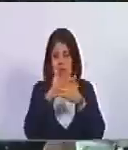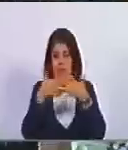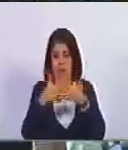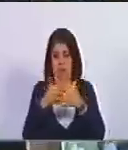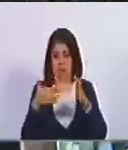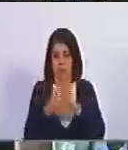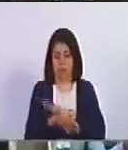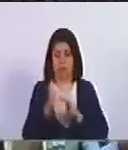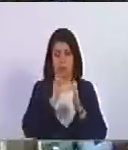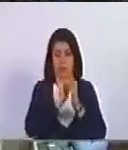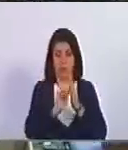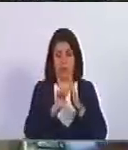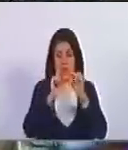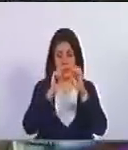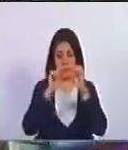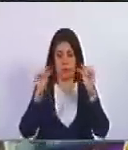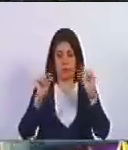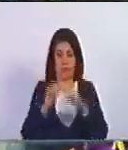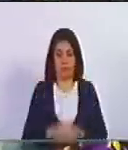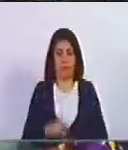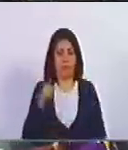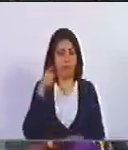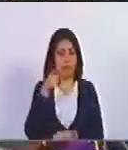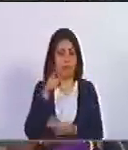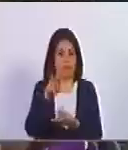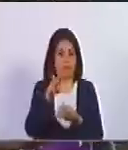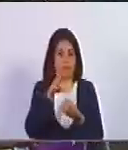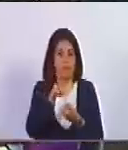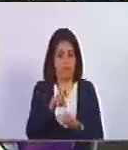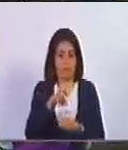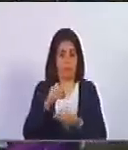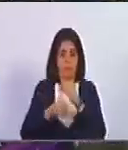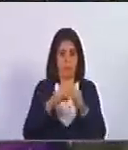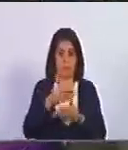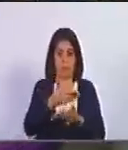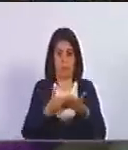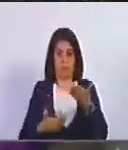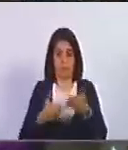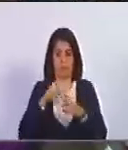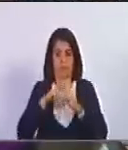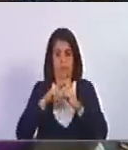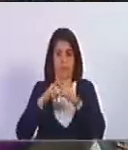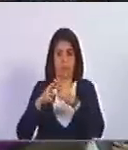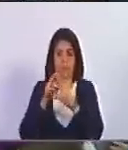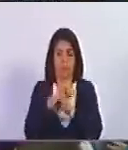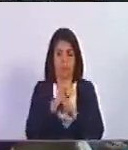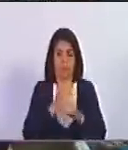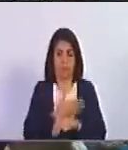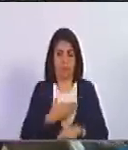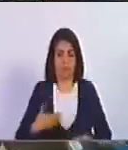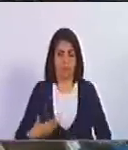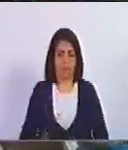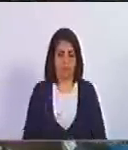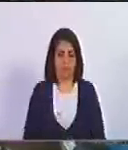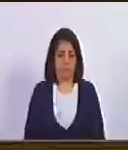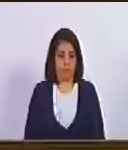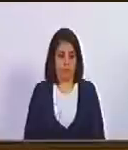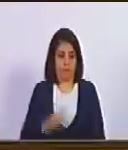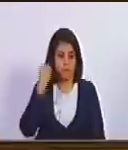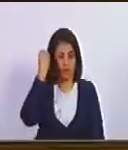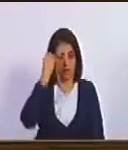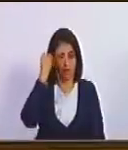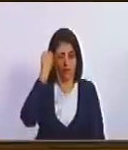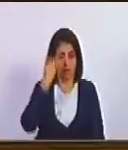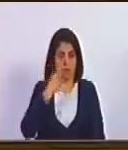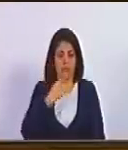en los siguientes términos. Epígrafe, impuestos sobre instrumentos crediticios. Es todo, señor presidente. En consideración